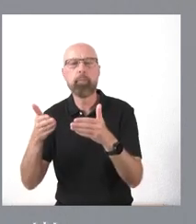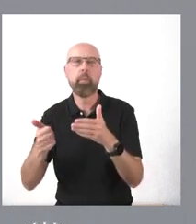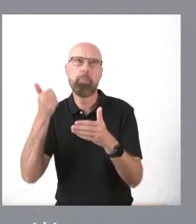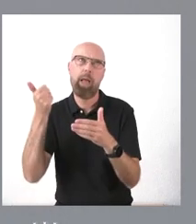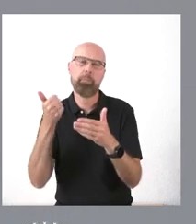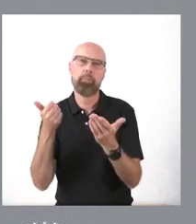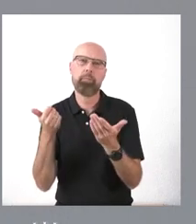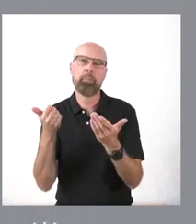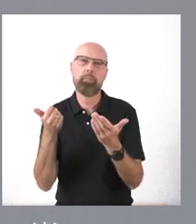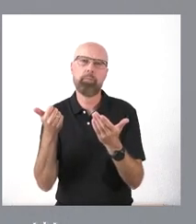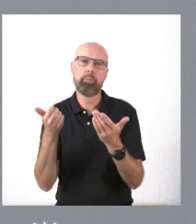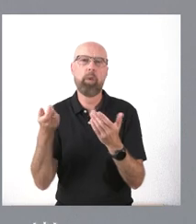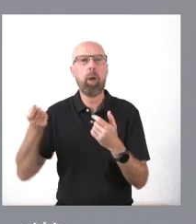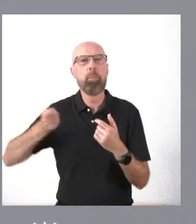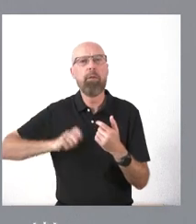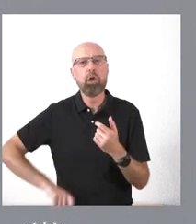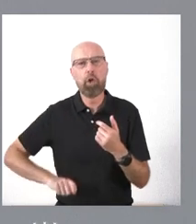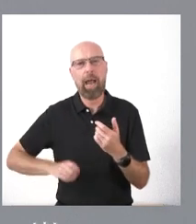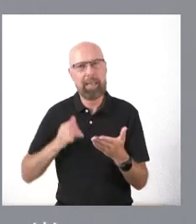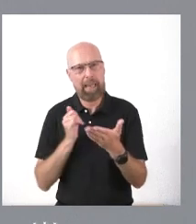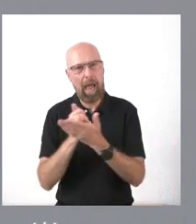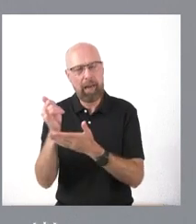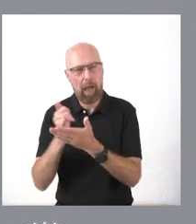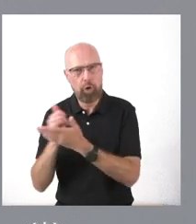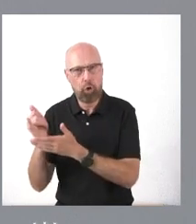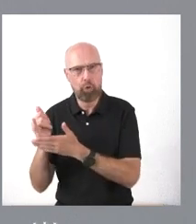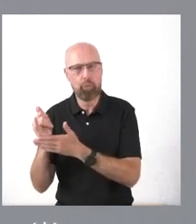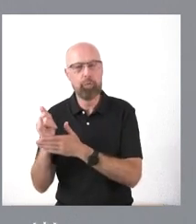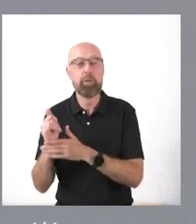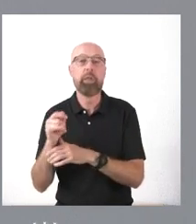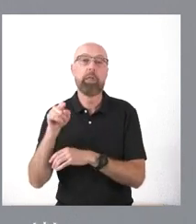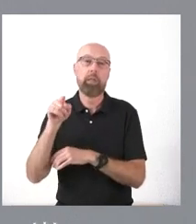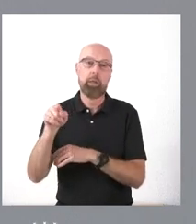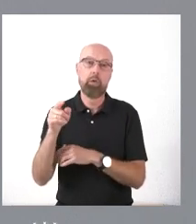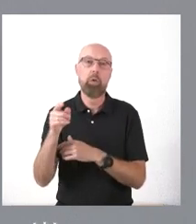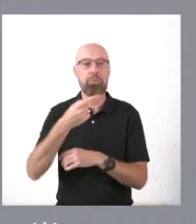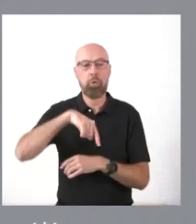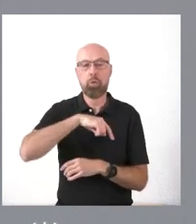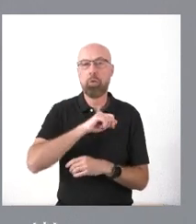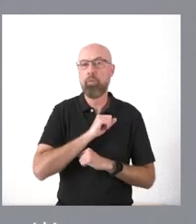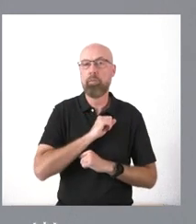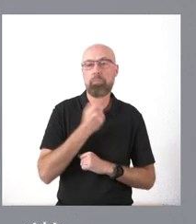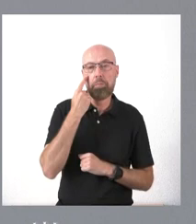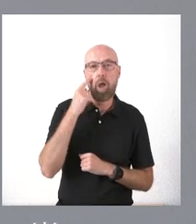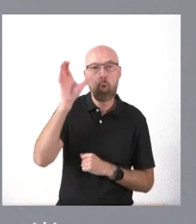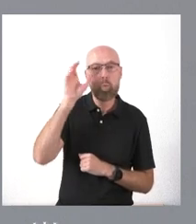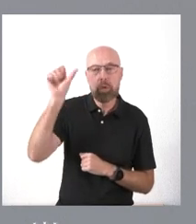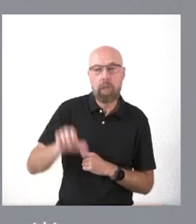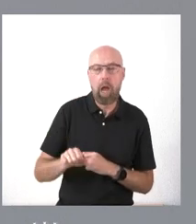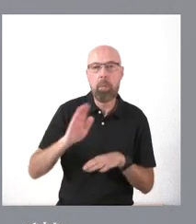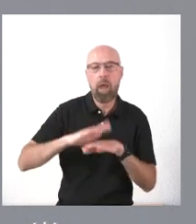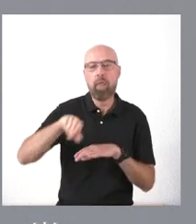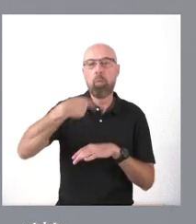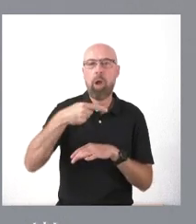Quizá en Los profesionales agrarios Y esa es una cosa que no estamos dispuestos a escuchar y también a tomar decisiones en